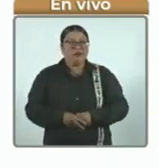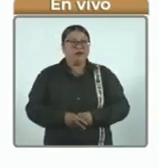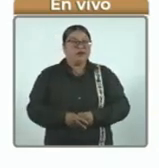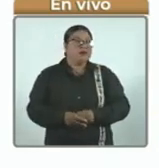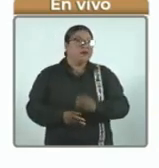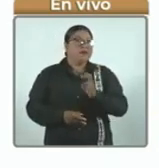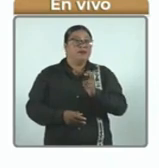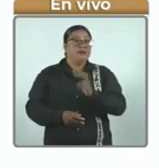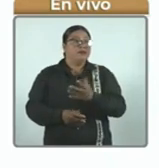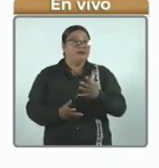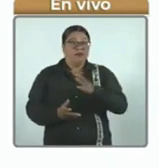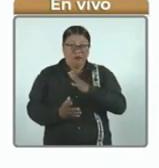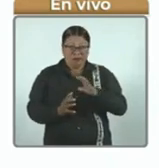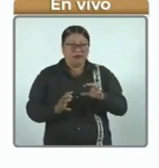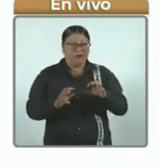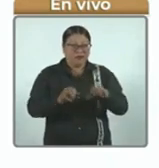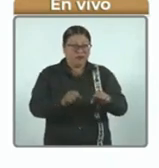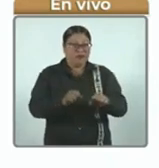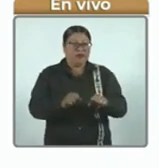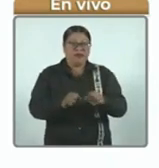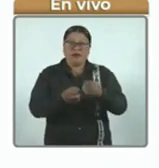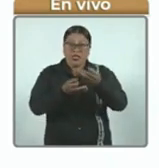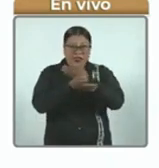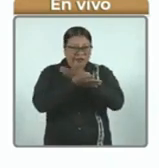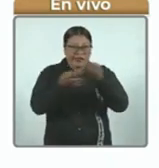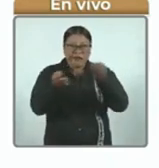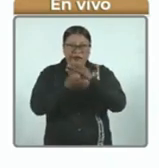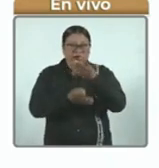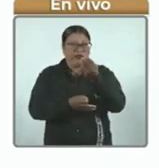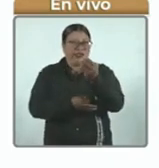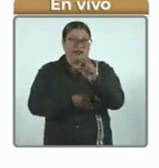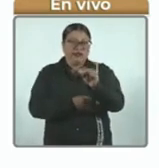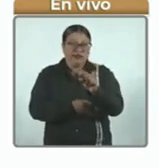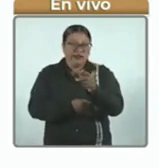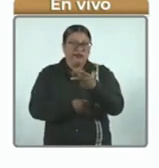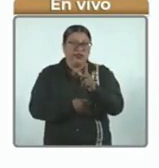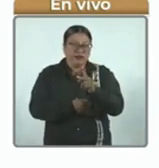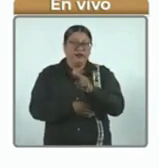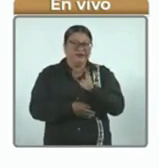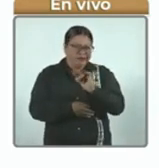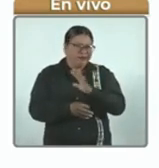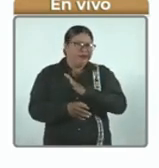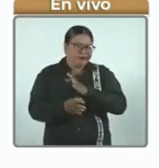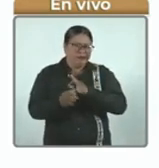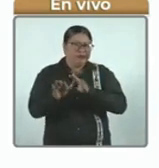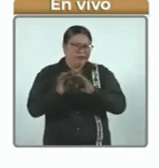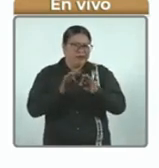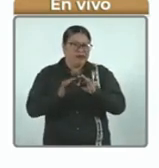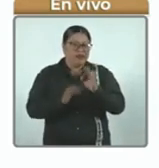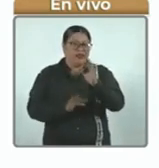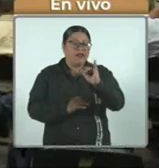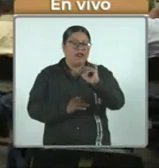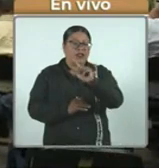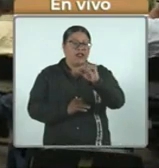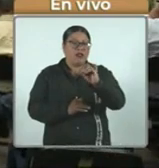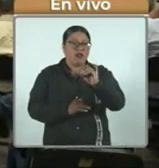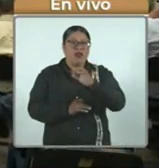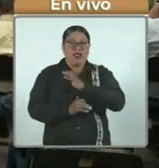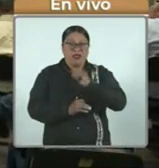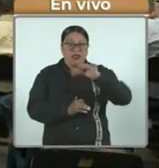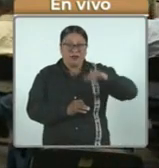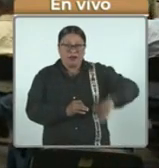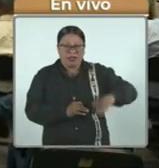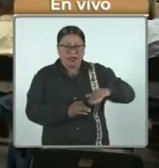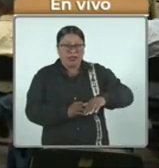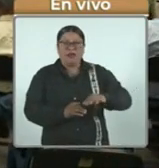Entonces, pues hay detenciones, no las difundimos tanto, pero se está trabajando. Aquí en Fiallo hubo un cristalazo, efectivamente, sí